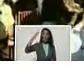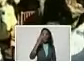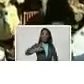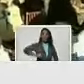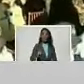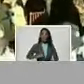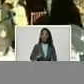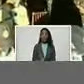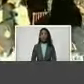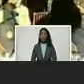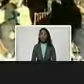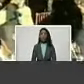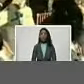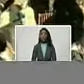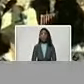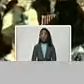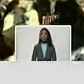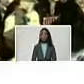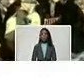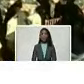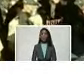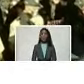policial.